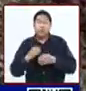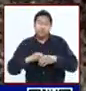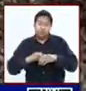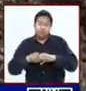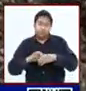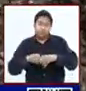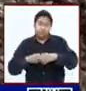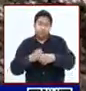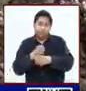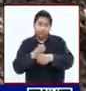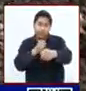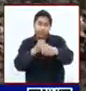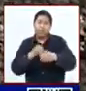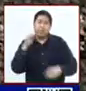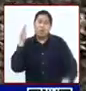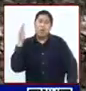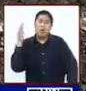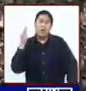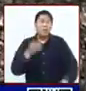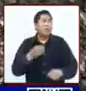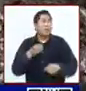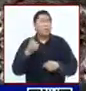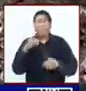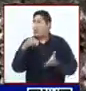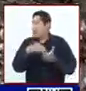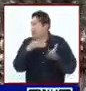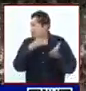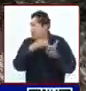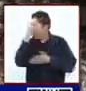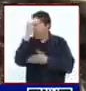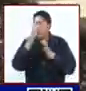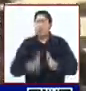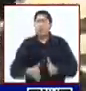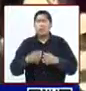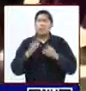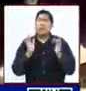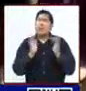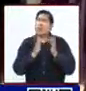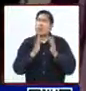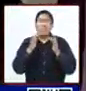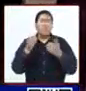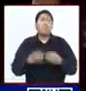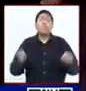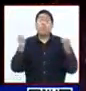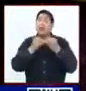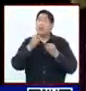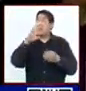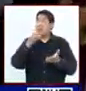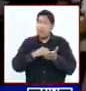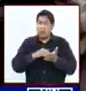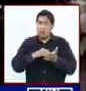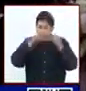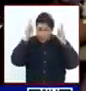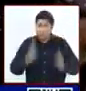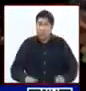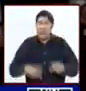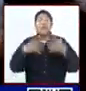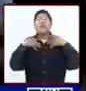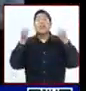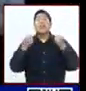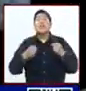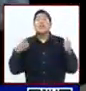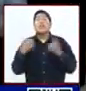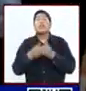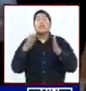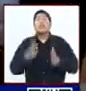una inversión de más de 10 millones de bolivianos. La red de alcantarillado beneficiará a más de 5.000 habitantes y garantiza la salud de los vecinos